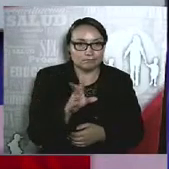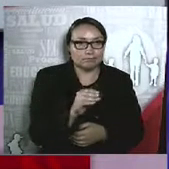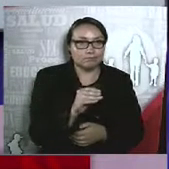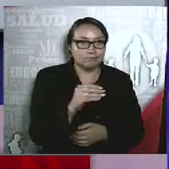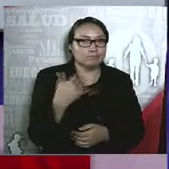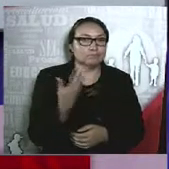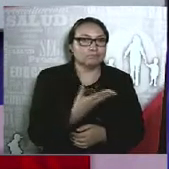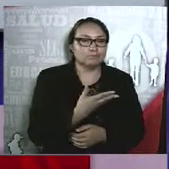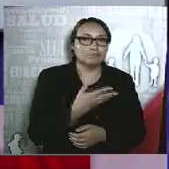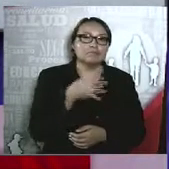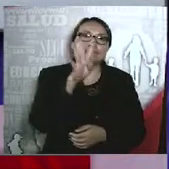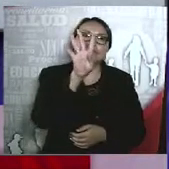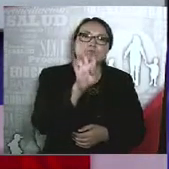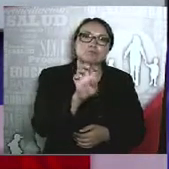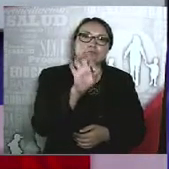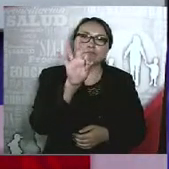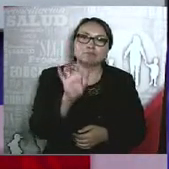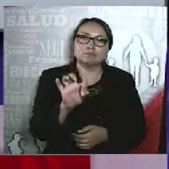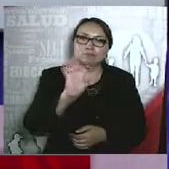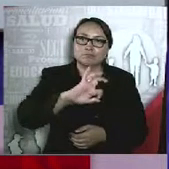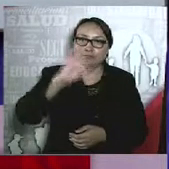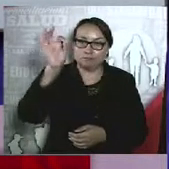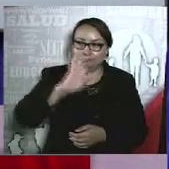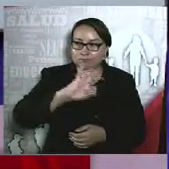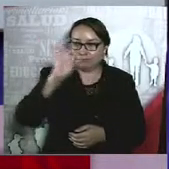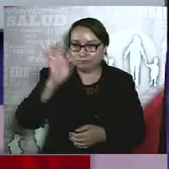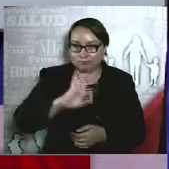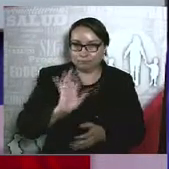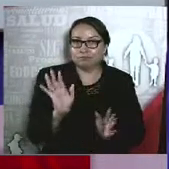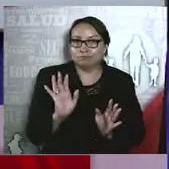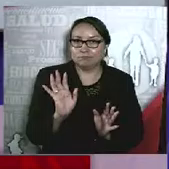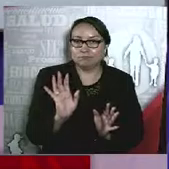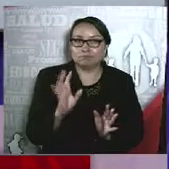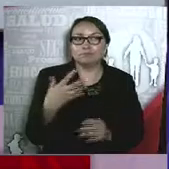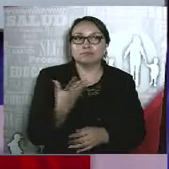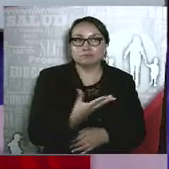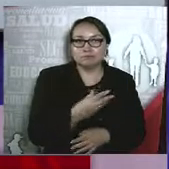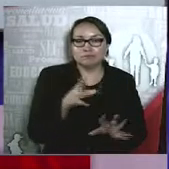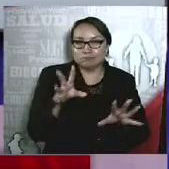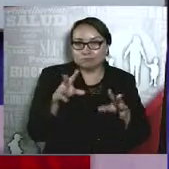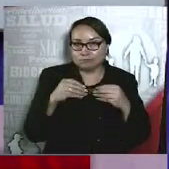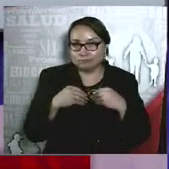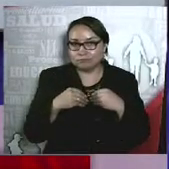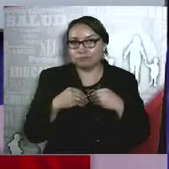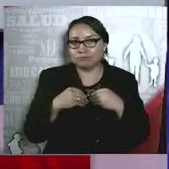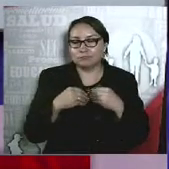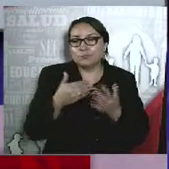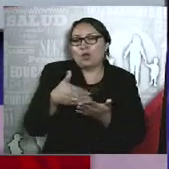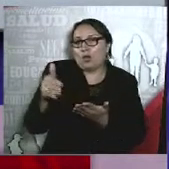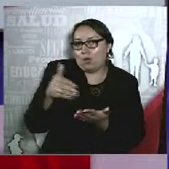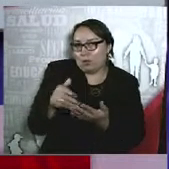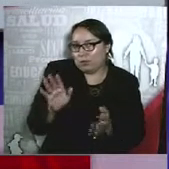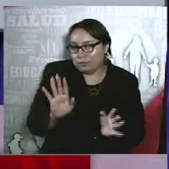Alcanzamos un 98% de ejecución del plan de adquisición, más conocido como el plan de compras.